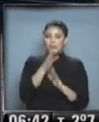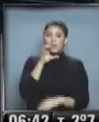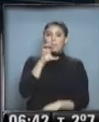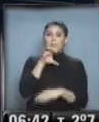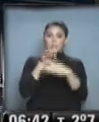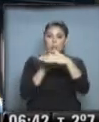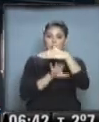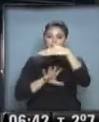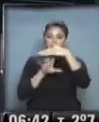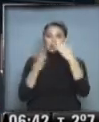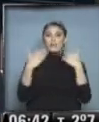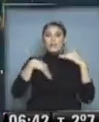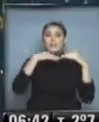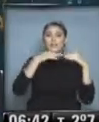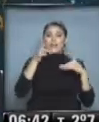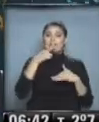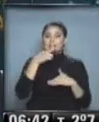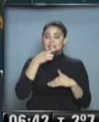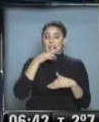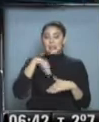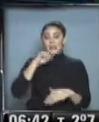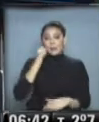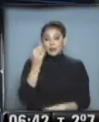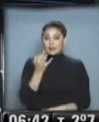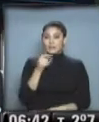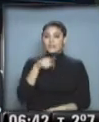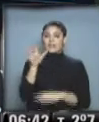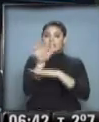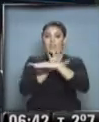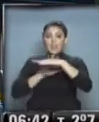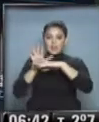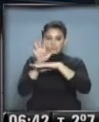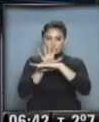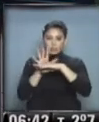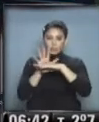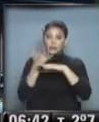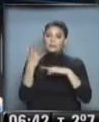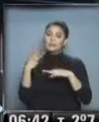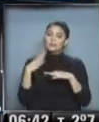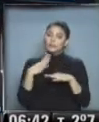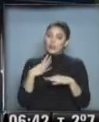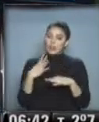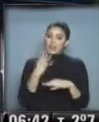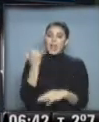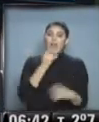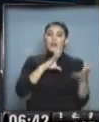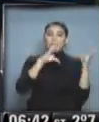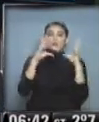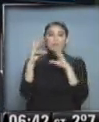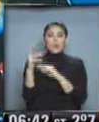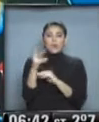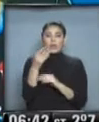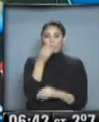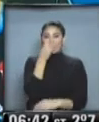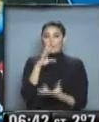Patagonia, 17 grados de temperatura máxima son mucho más que agradables. En la zona central todavía quedan algo de nubosidad, pero que